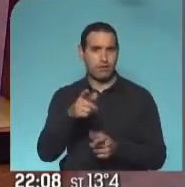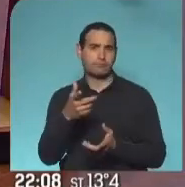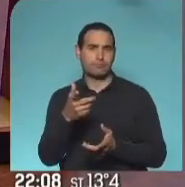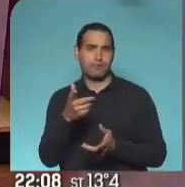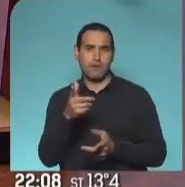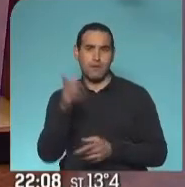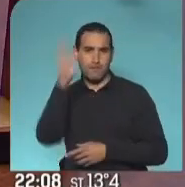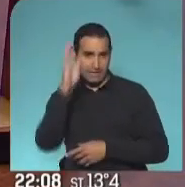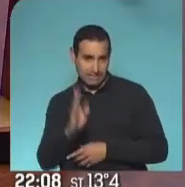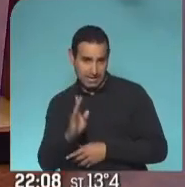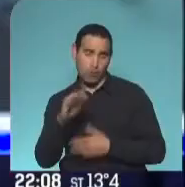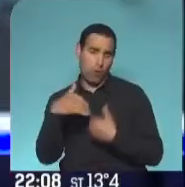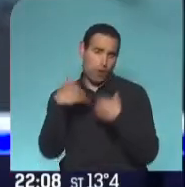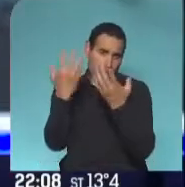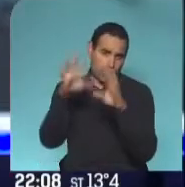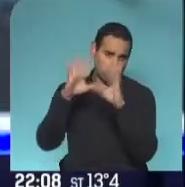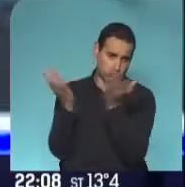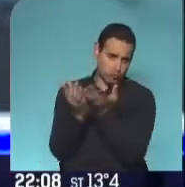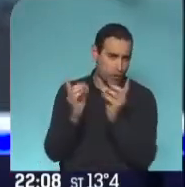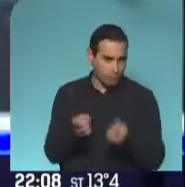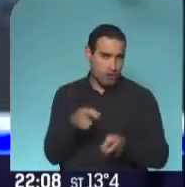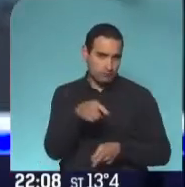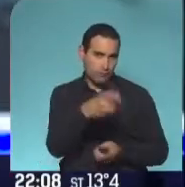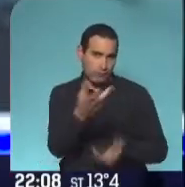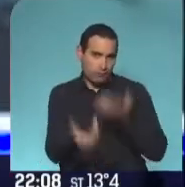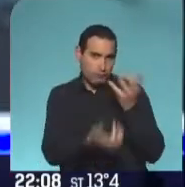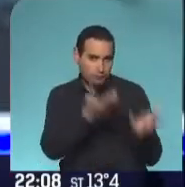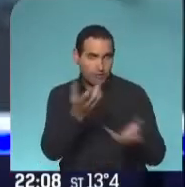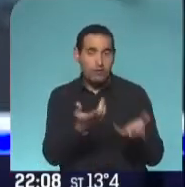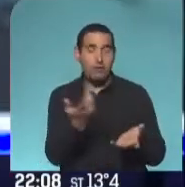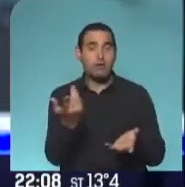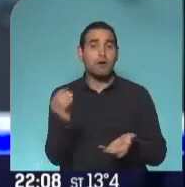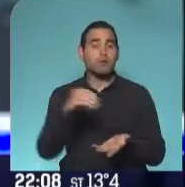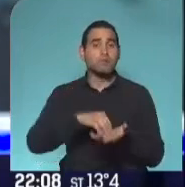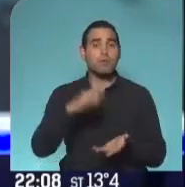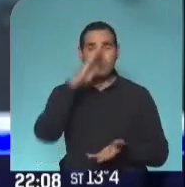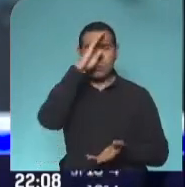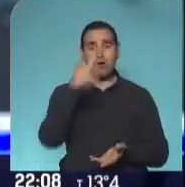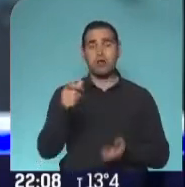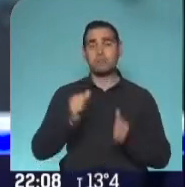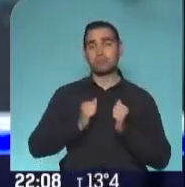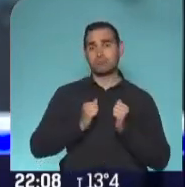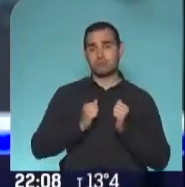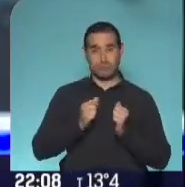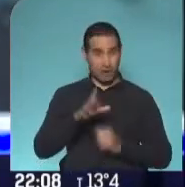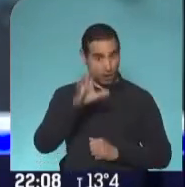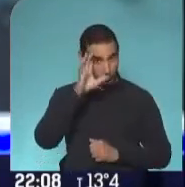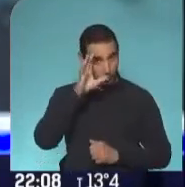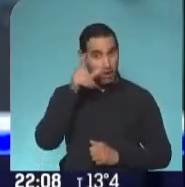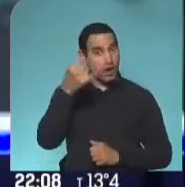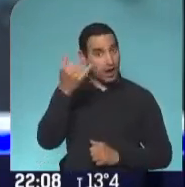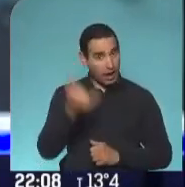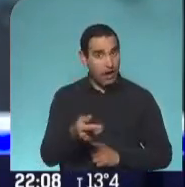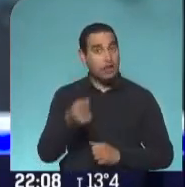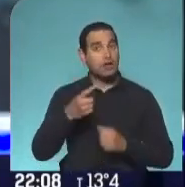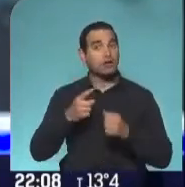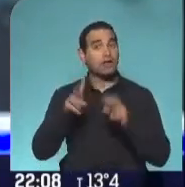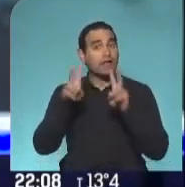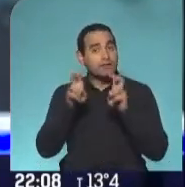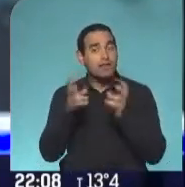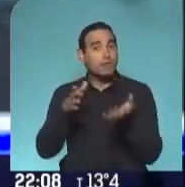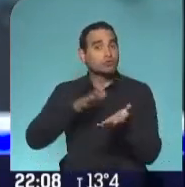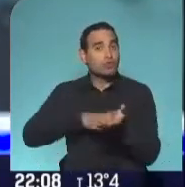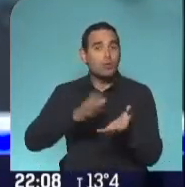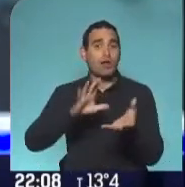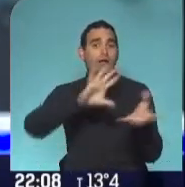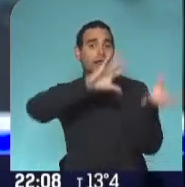adentro de Brasil, lo que produce en el mundo, este fenómeno y la reacción de Bolsonaro. Recordemos que está pendiente todavía la discusión del tema del cambio